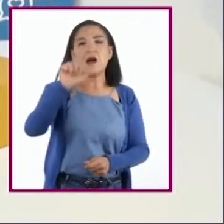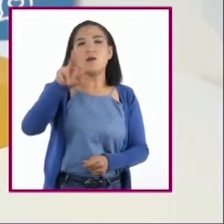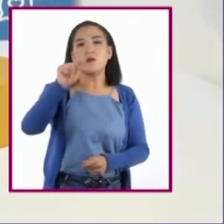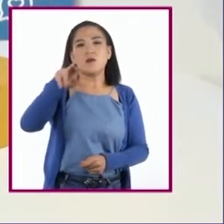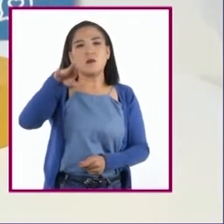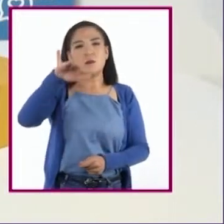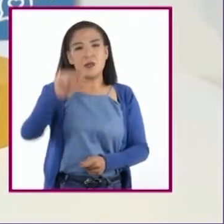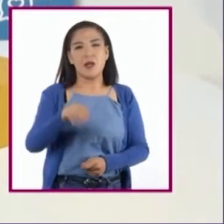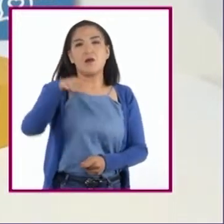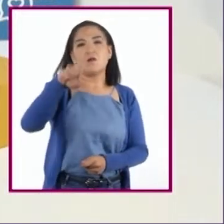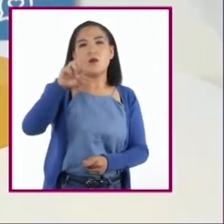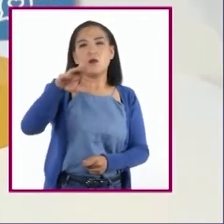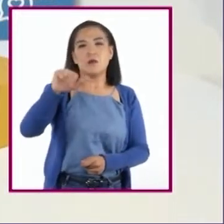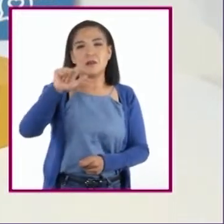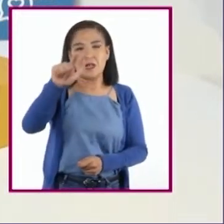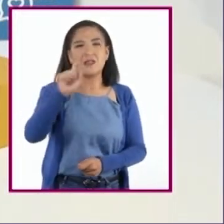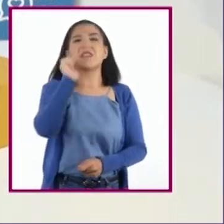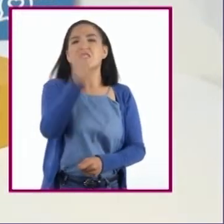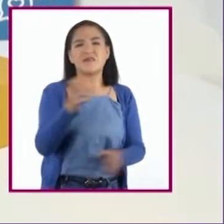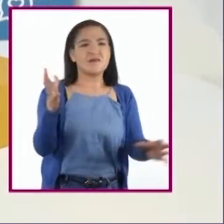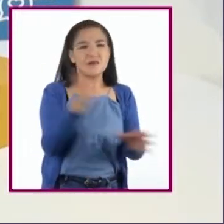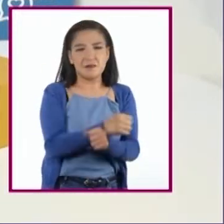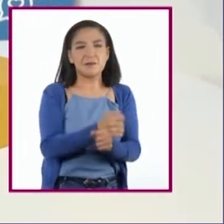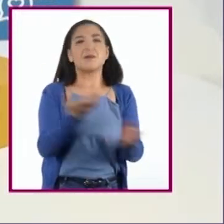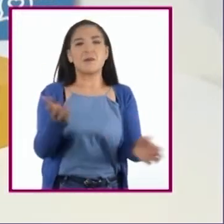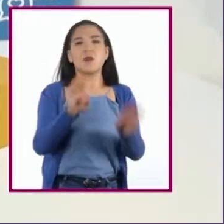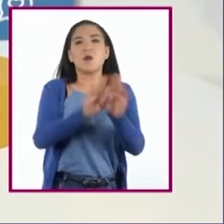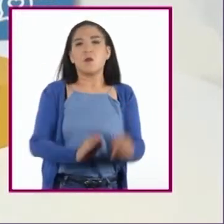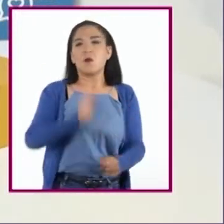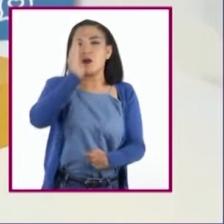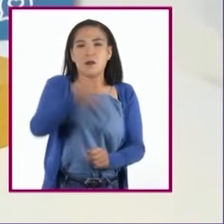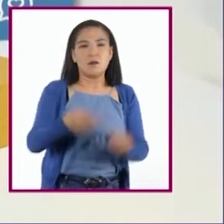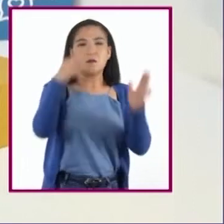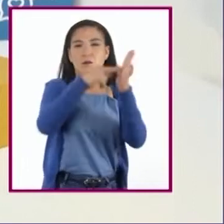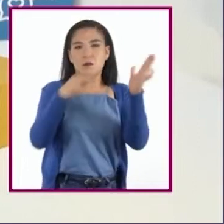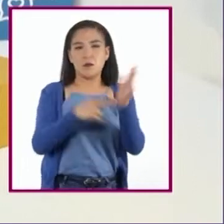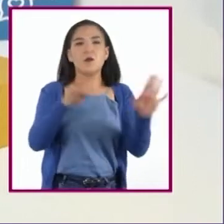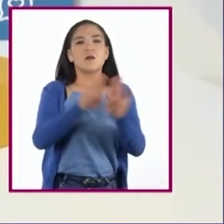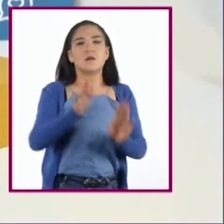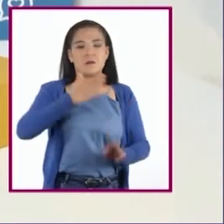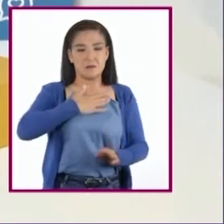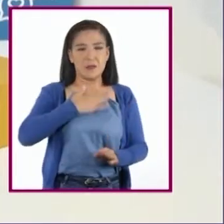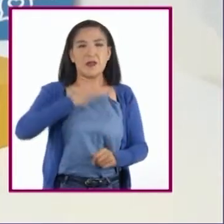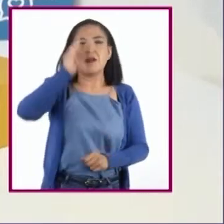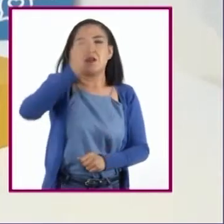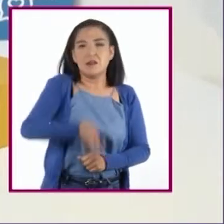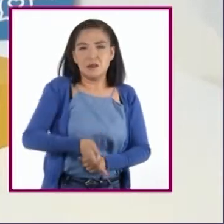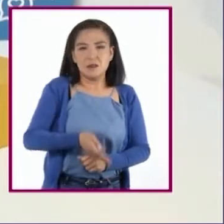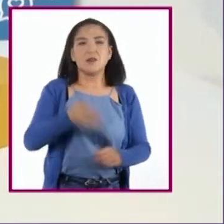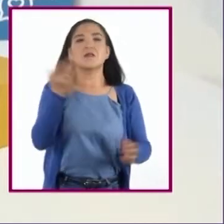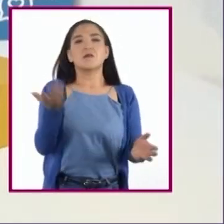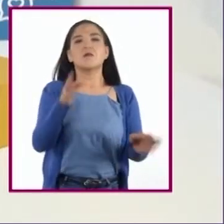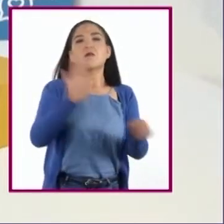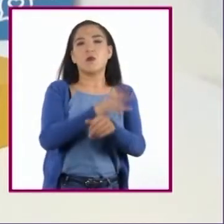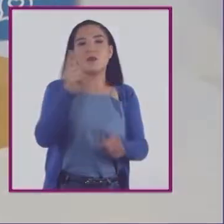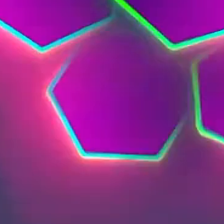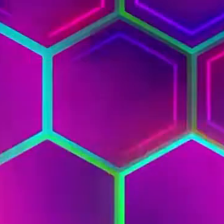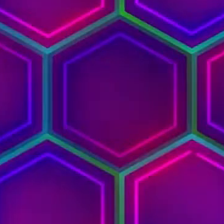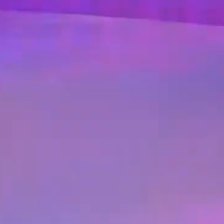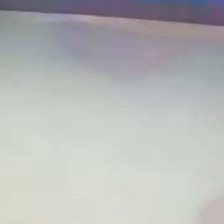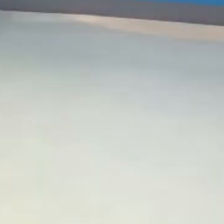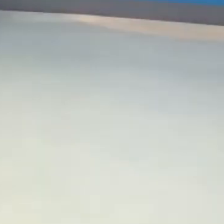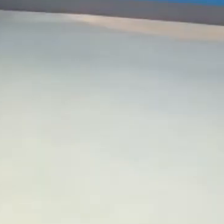moral, que significa aceptar las normas por convicción propia y no porque deban